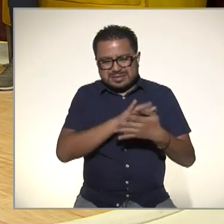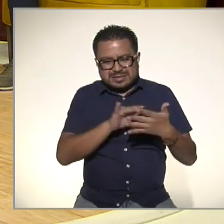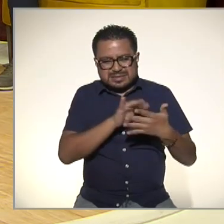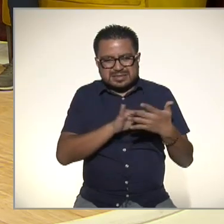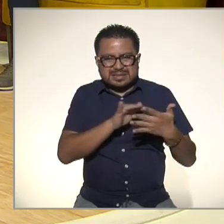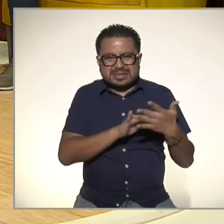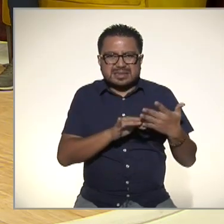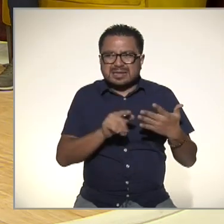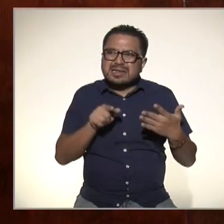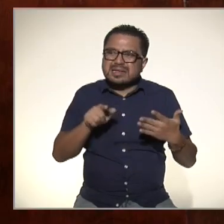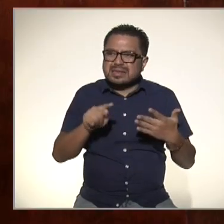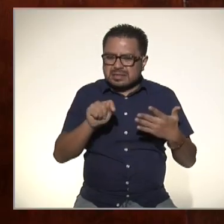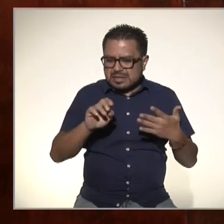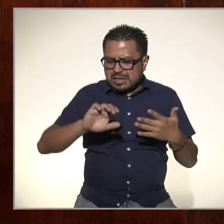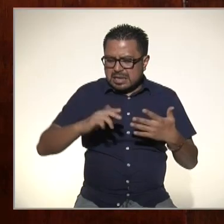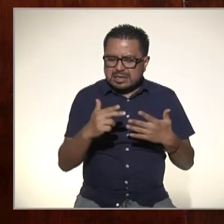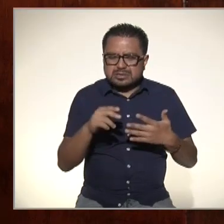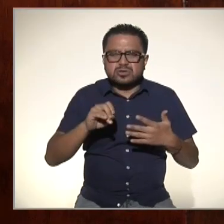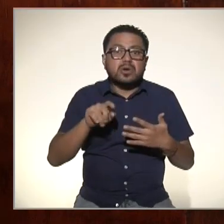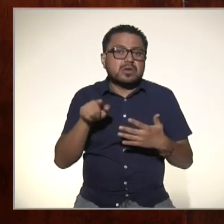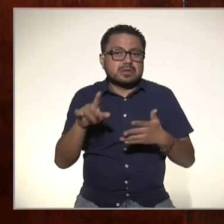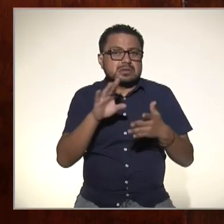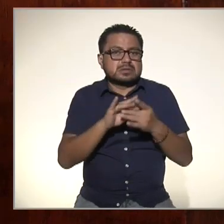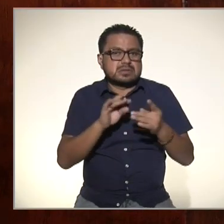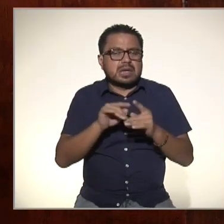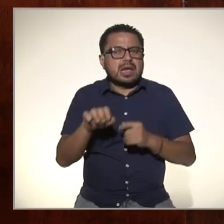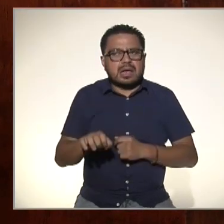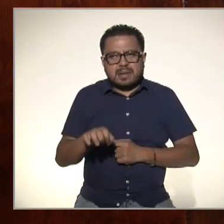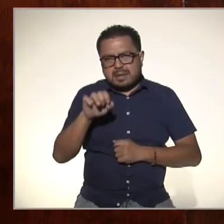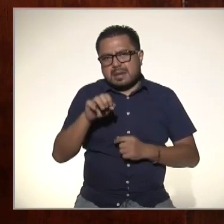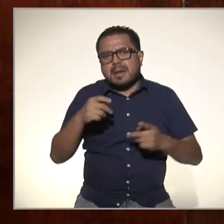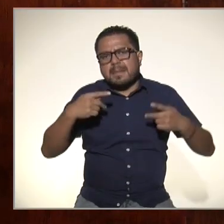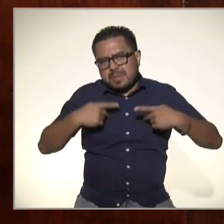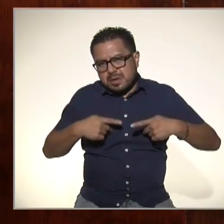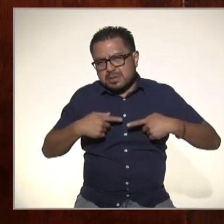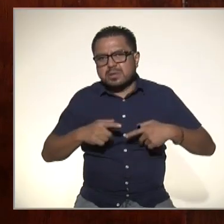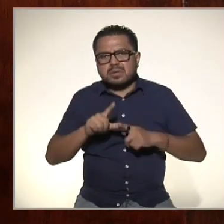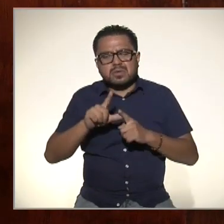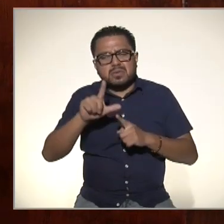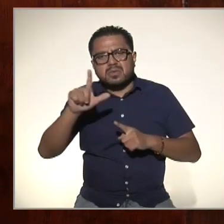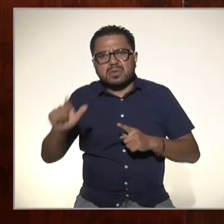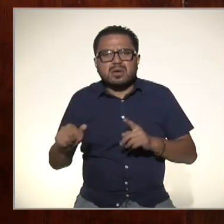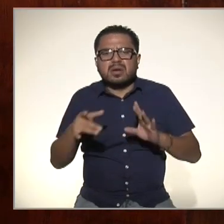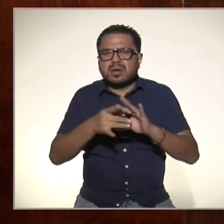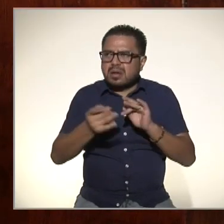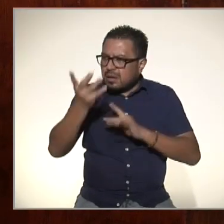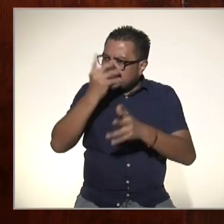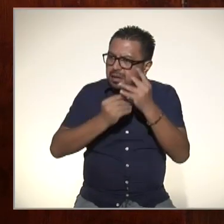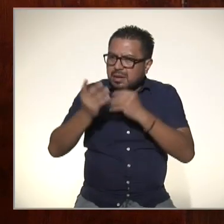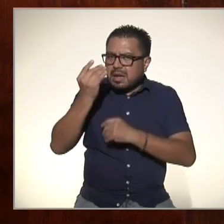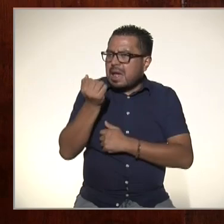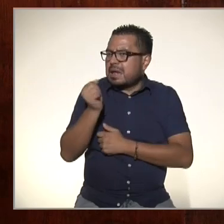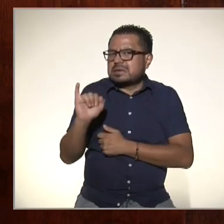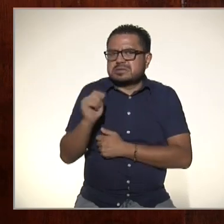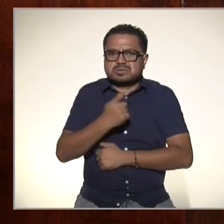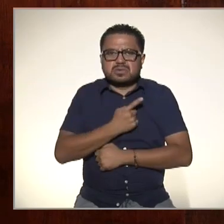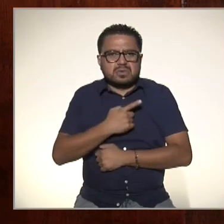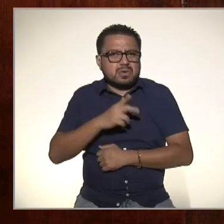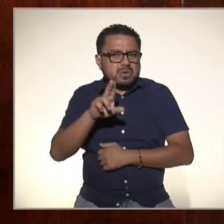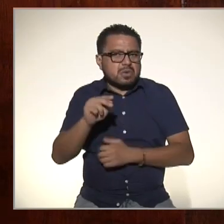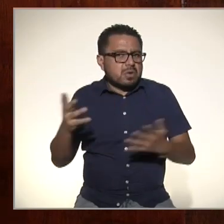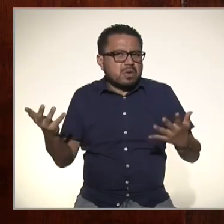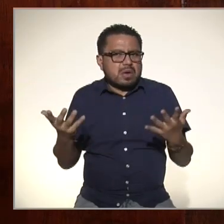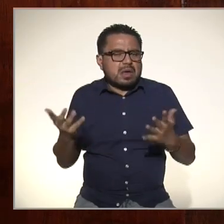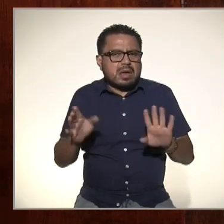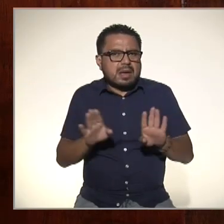de Quechu Camacho que dice que es adulto mayor. Luego entonces dice que él aprendió de manera empírica y no lo ha asimilado